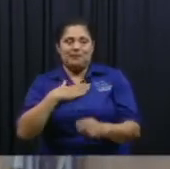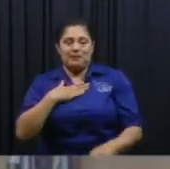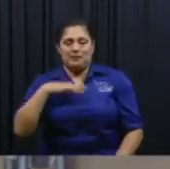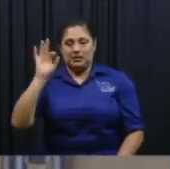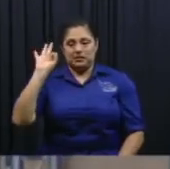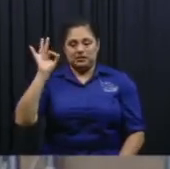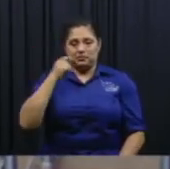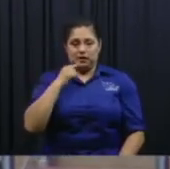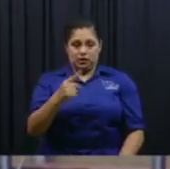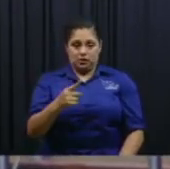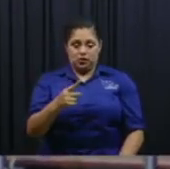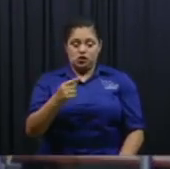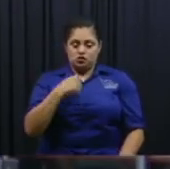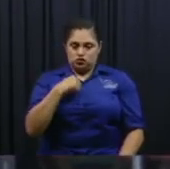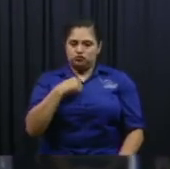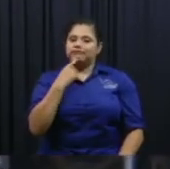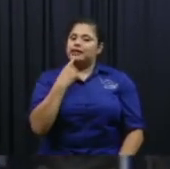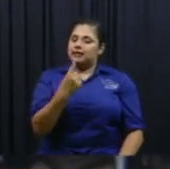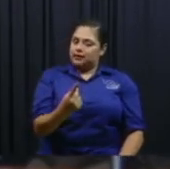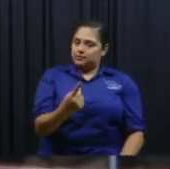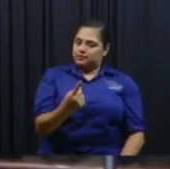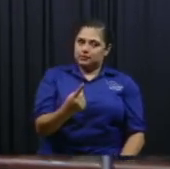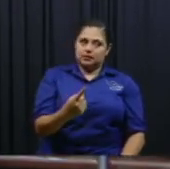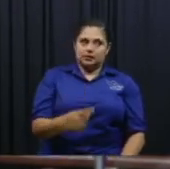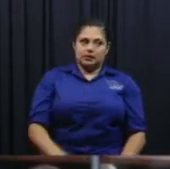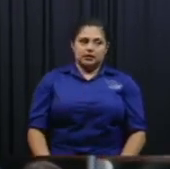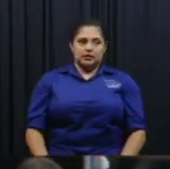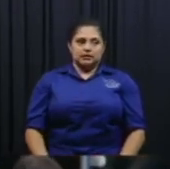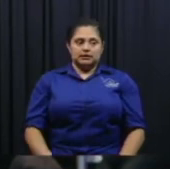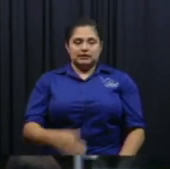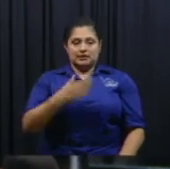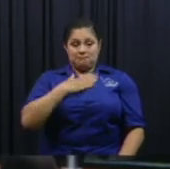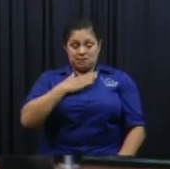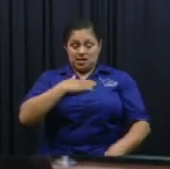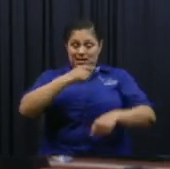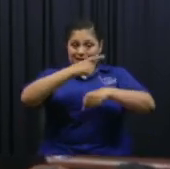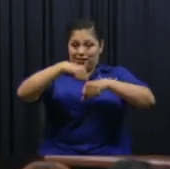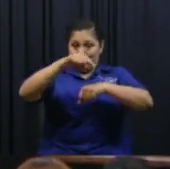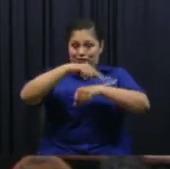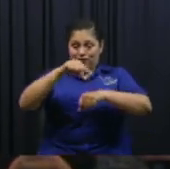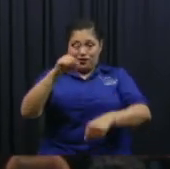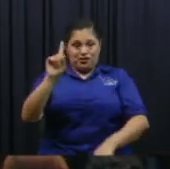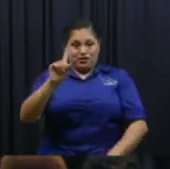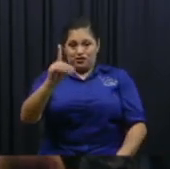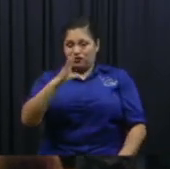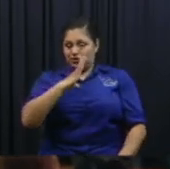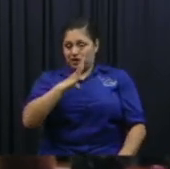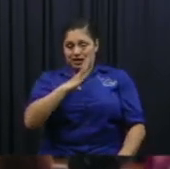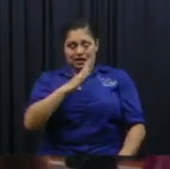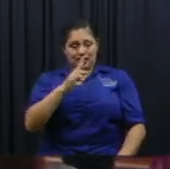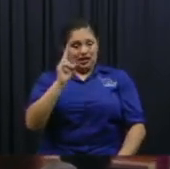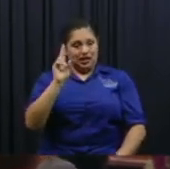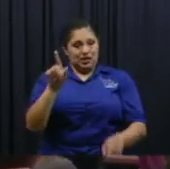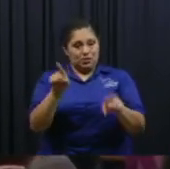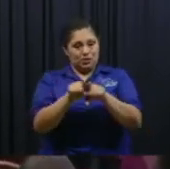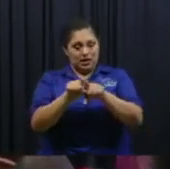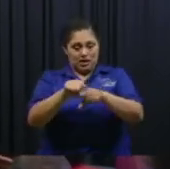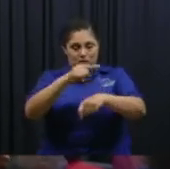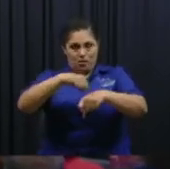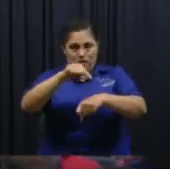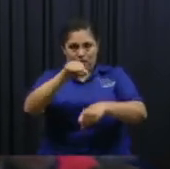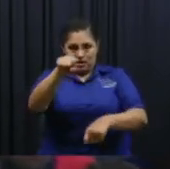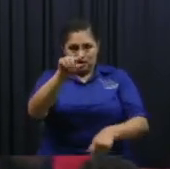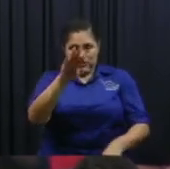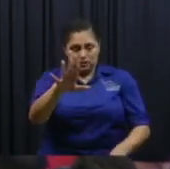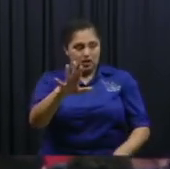a usted lo mismo si mi reloj no tiene la misma hora suya en cariño en amor en respeto